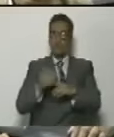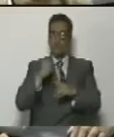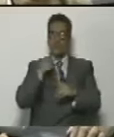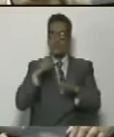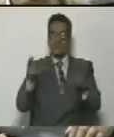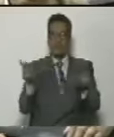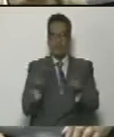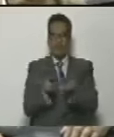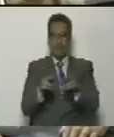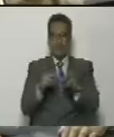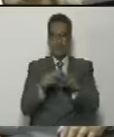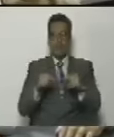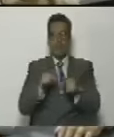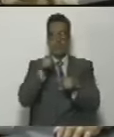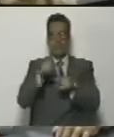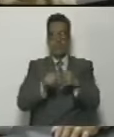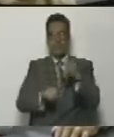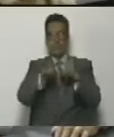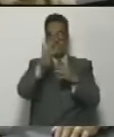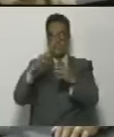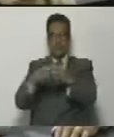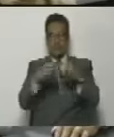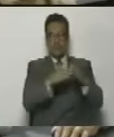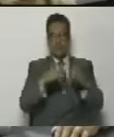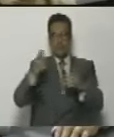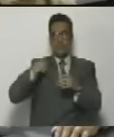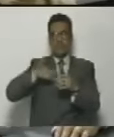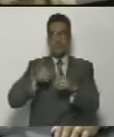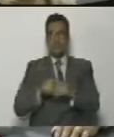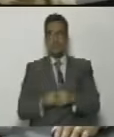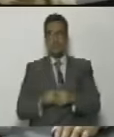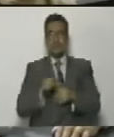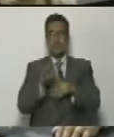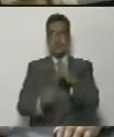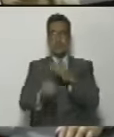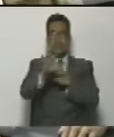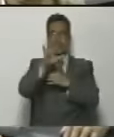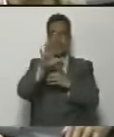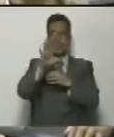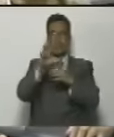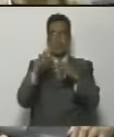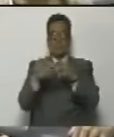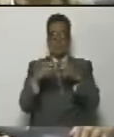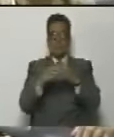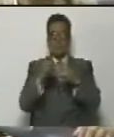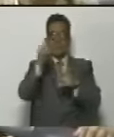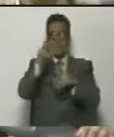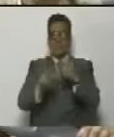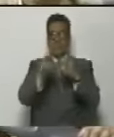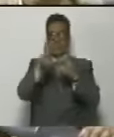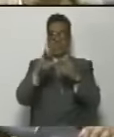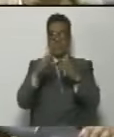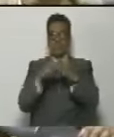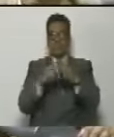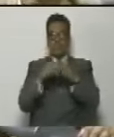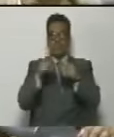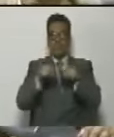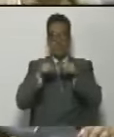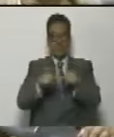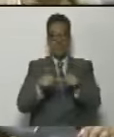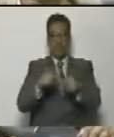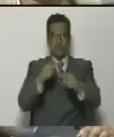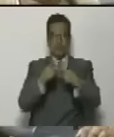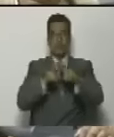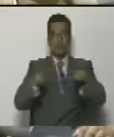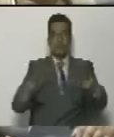condensaba ayer en esas cuatro reuniones que teníamos, los cinco consensos. El tercer consenso, mantener la